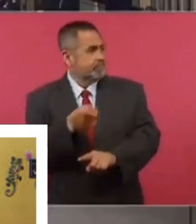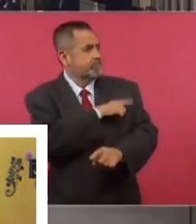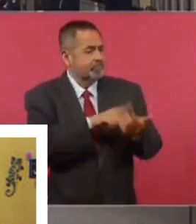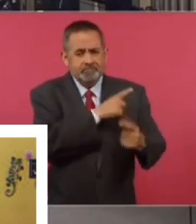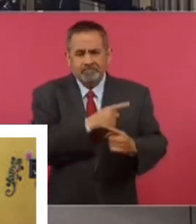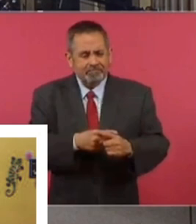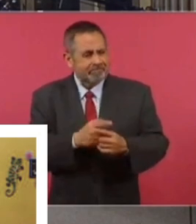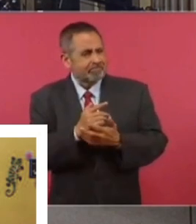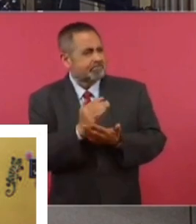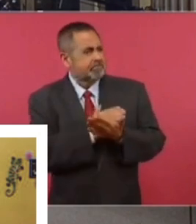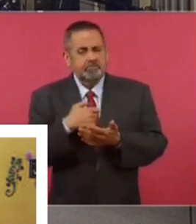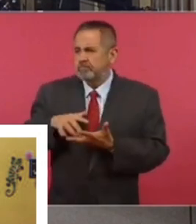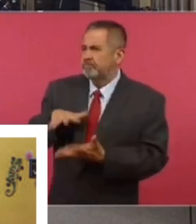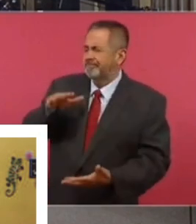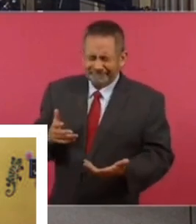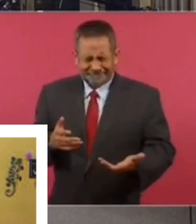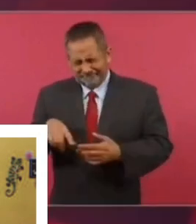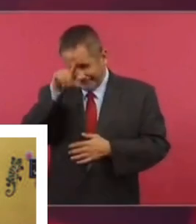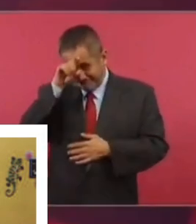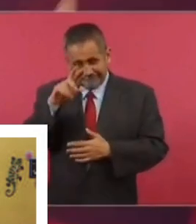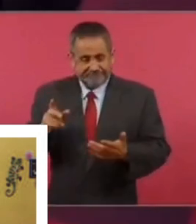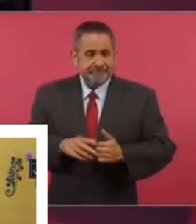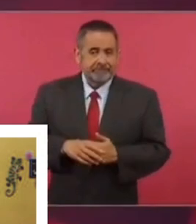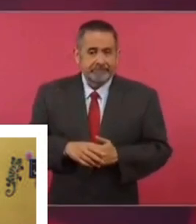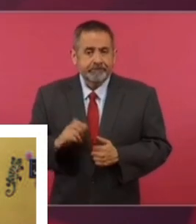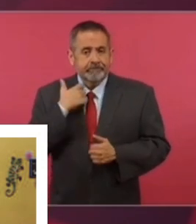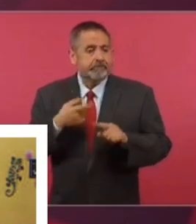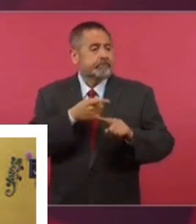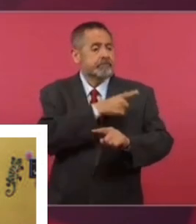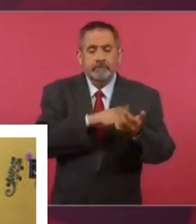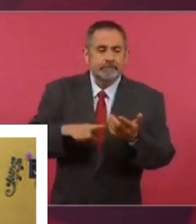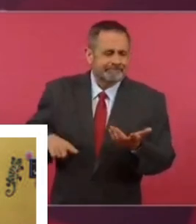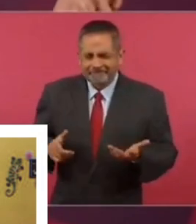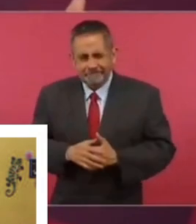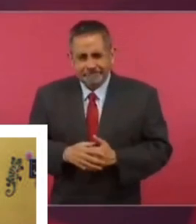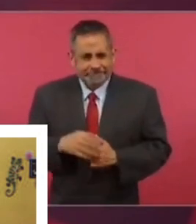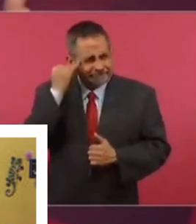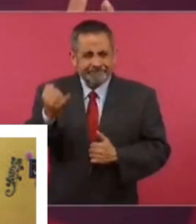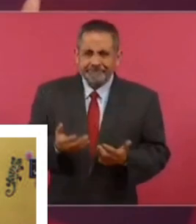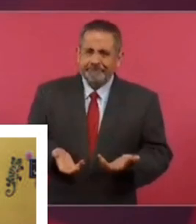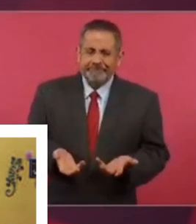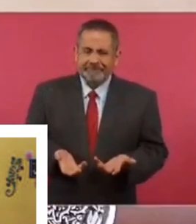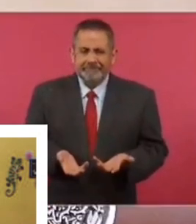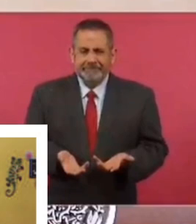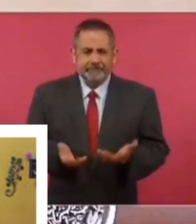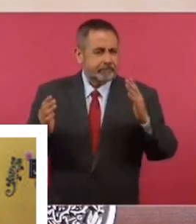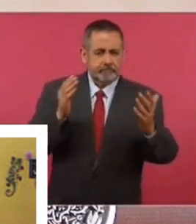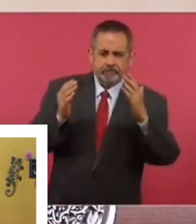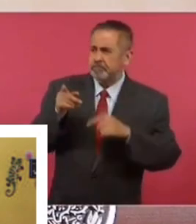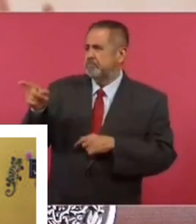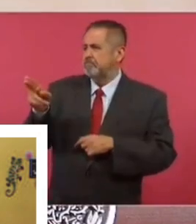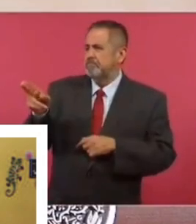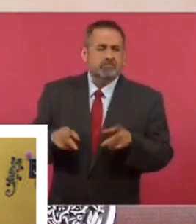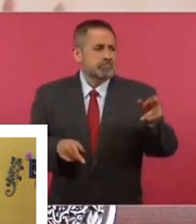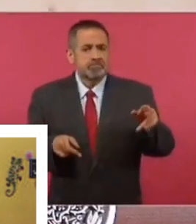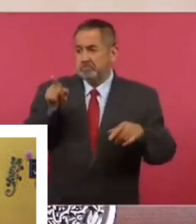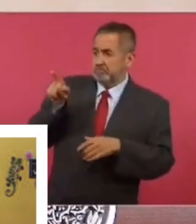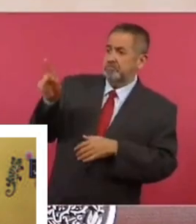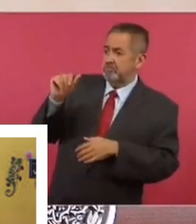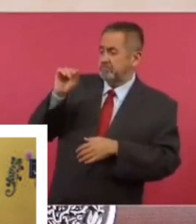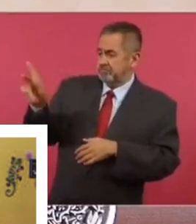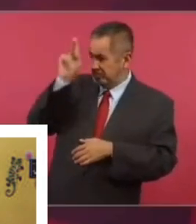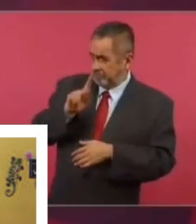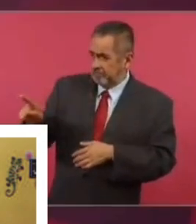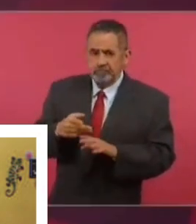todo el tiempo de los anteriores gobiernos. Imagínense, nos comparaban y teníamos más